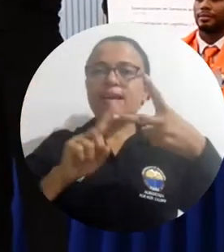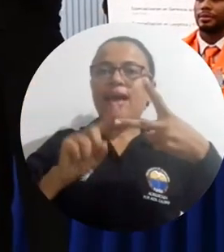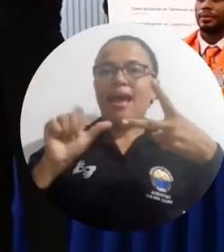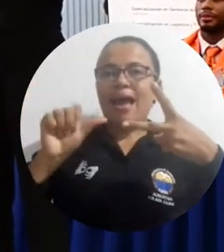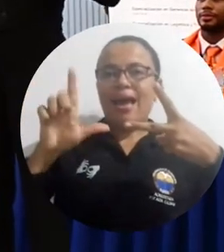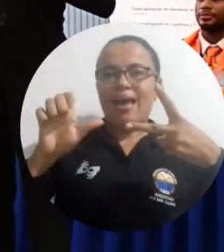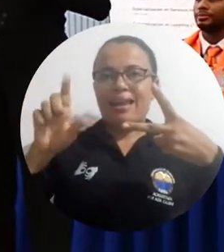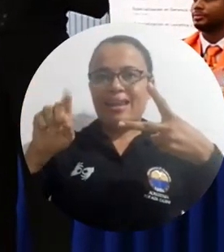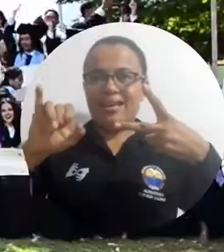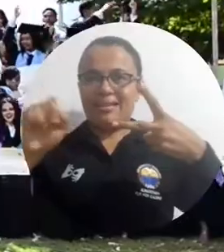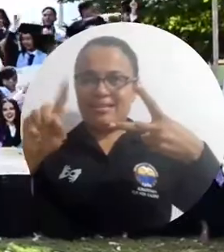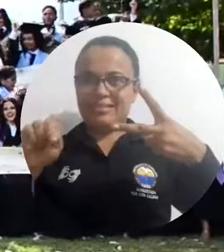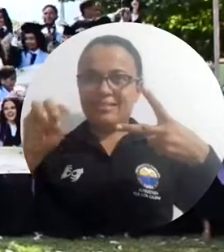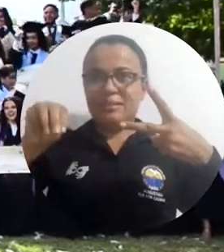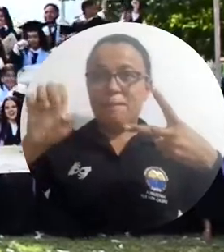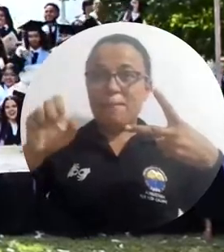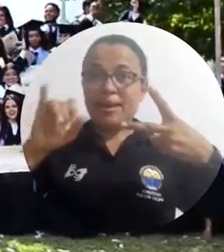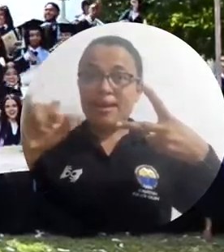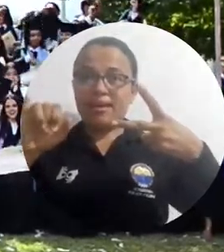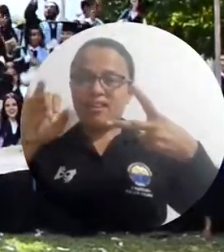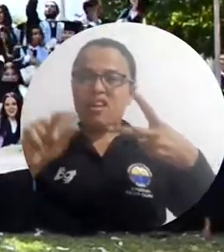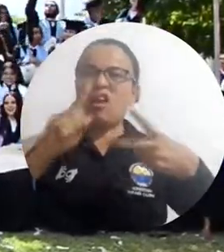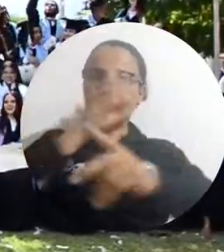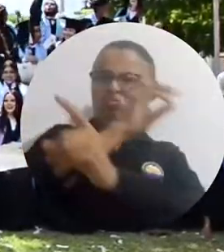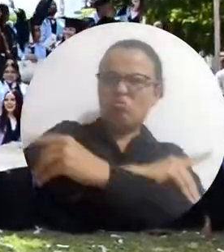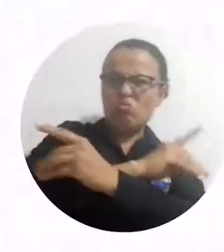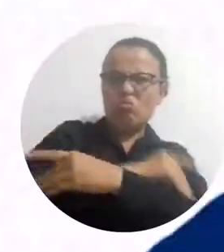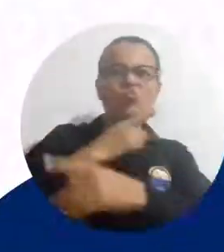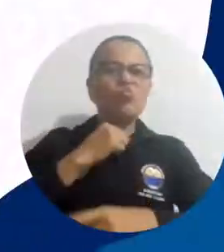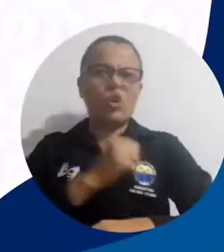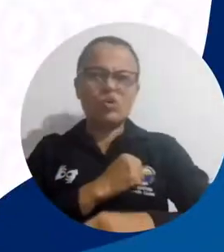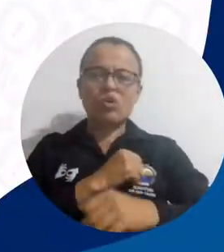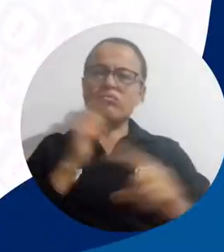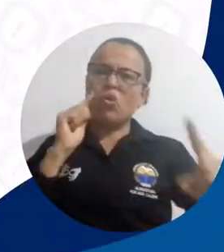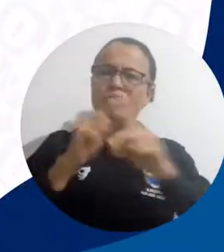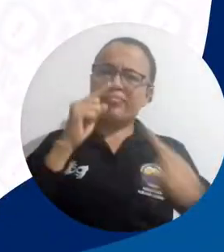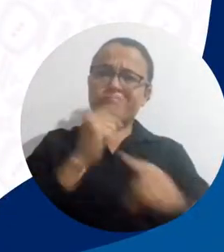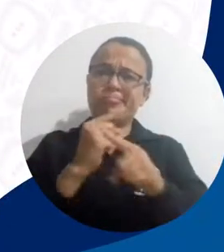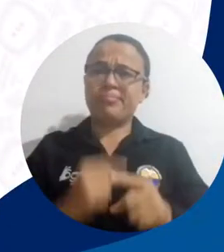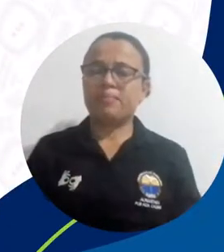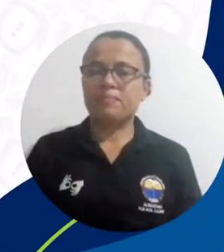demostraron que con disciplina y pasión se logran hasta las más altas metas.